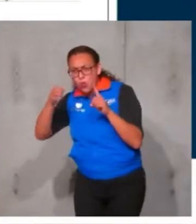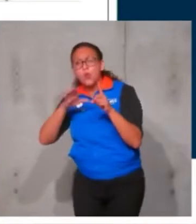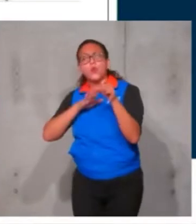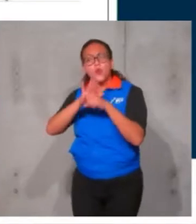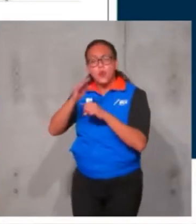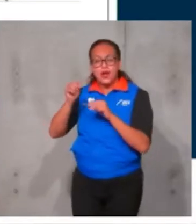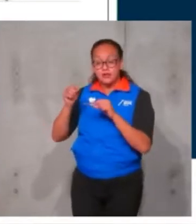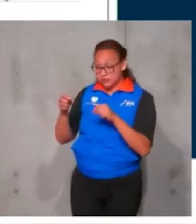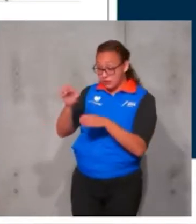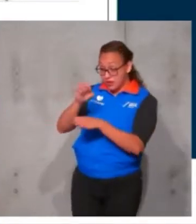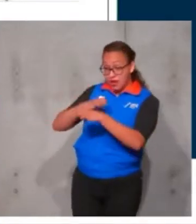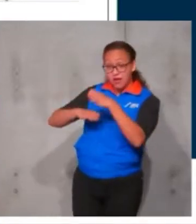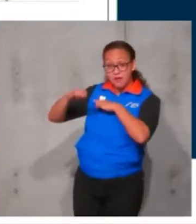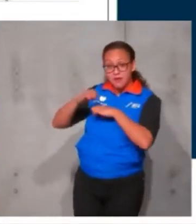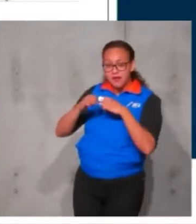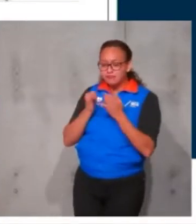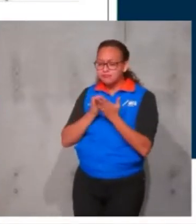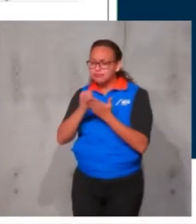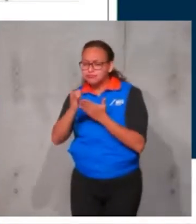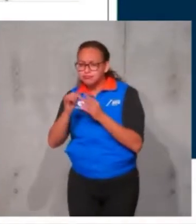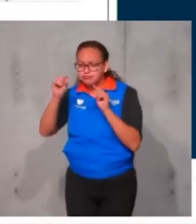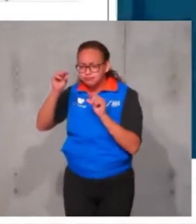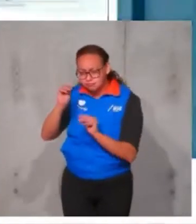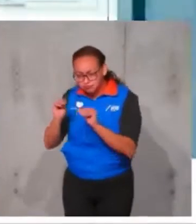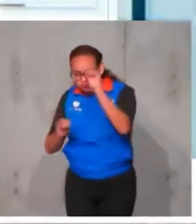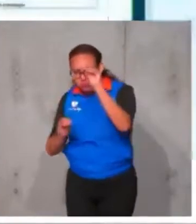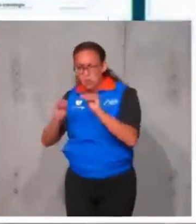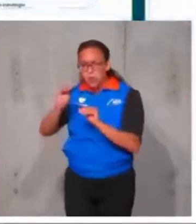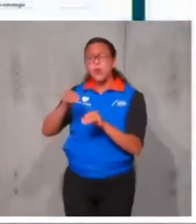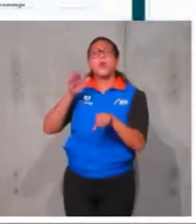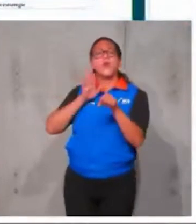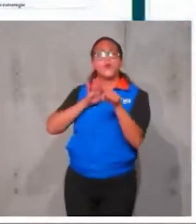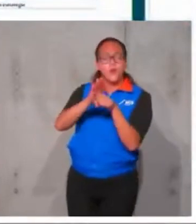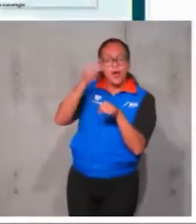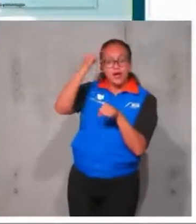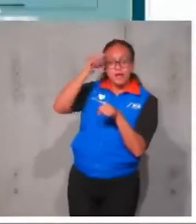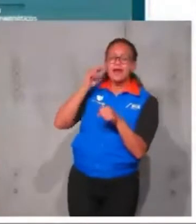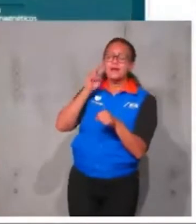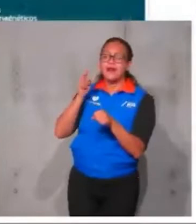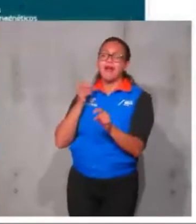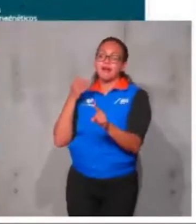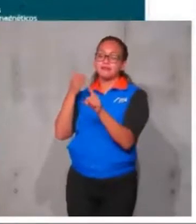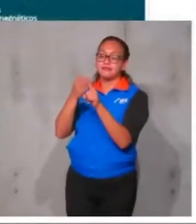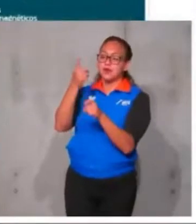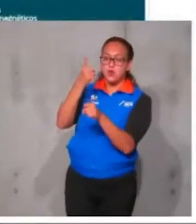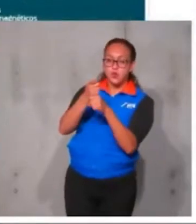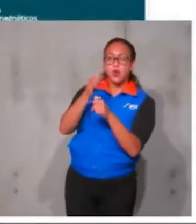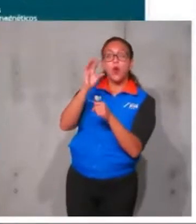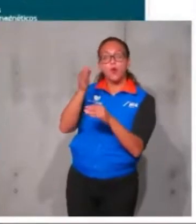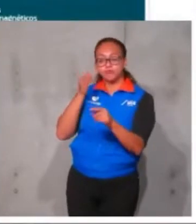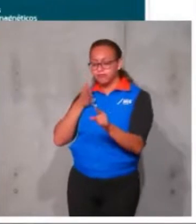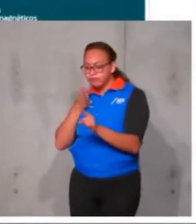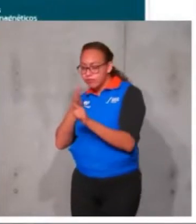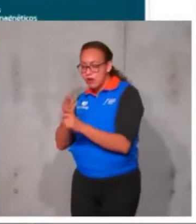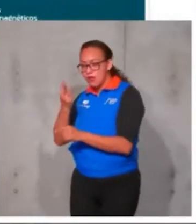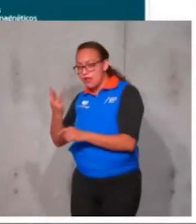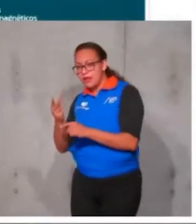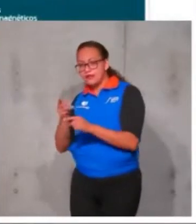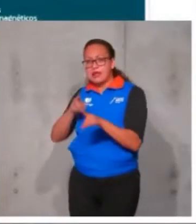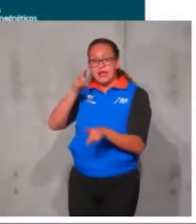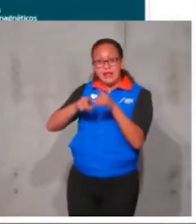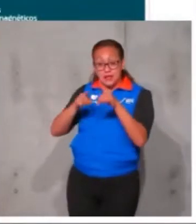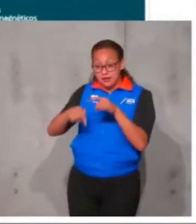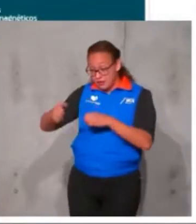Entonces, del cruce del interés de la empresa con el interés de las partes interesadas o de los stakeholders,